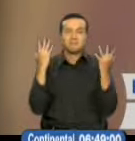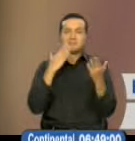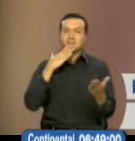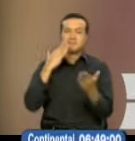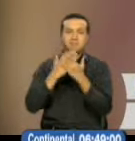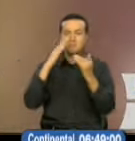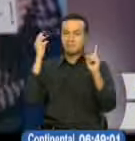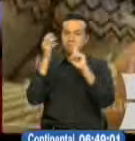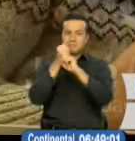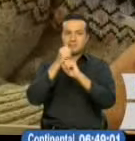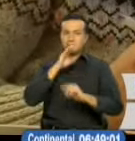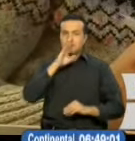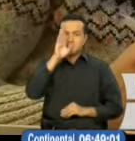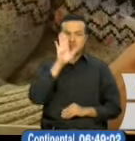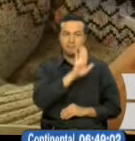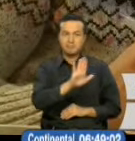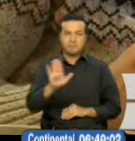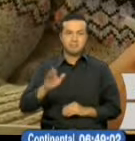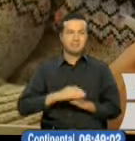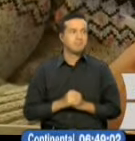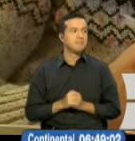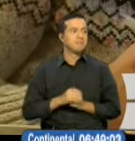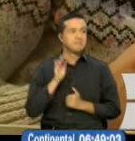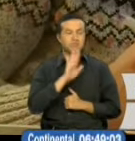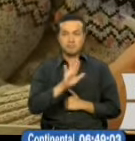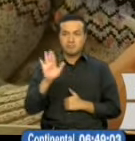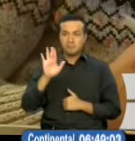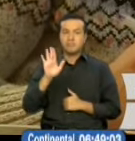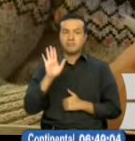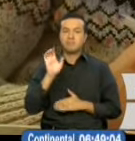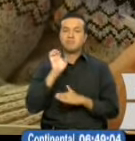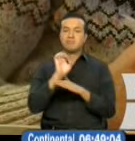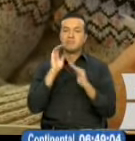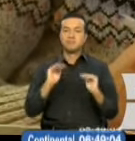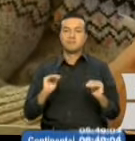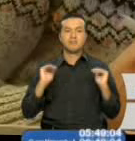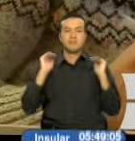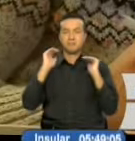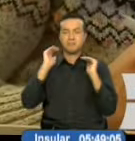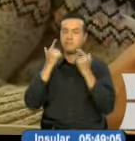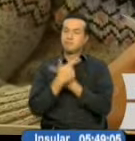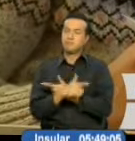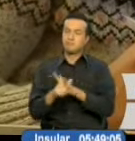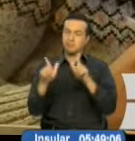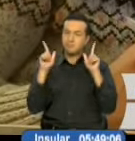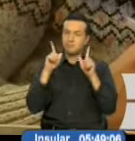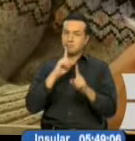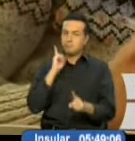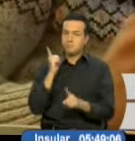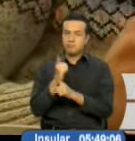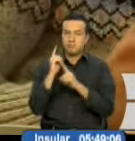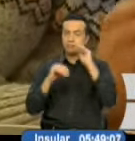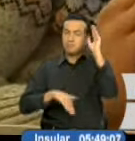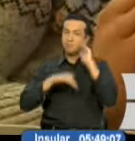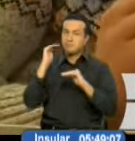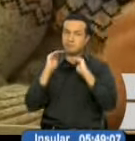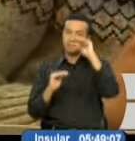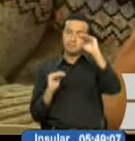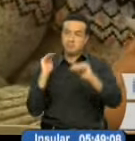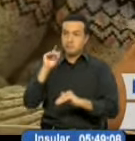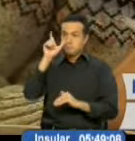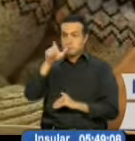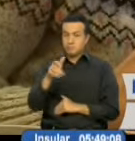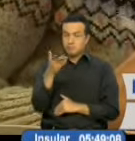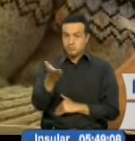la victoria siempre. Pues su obra será recordada por devolver al Ecuador la dignidad y libertad, pero sobre todo, porque fue él